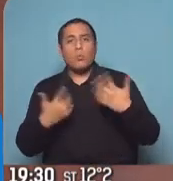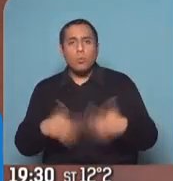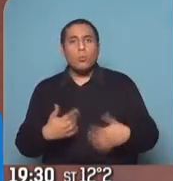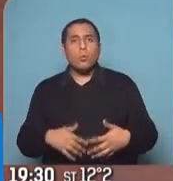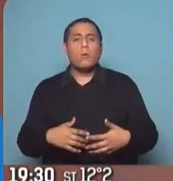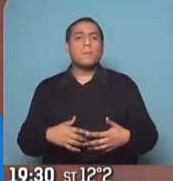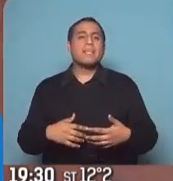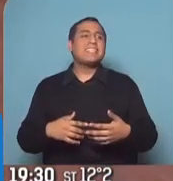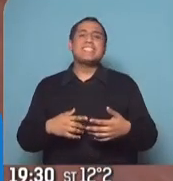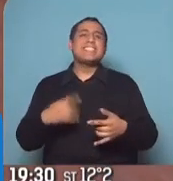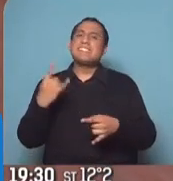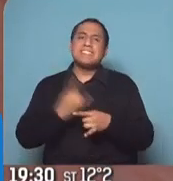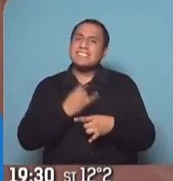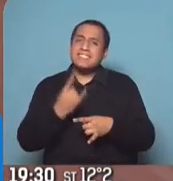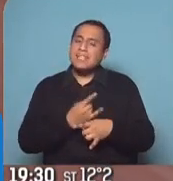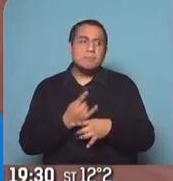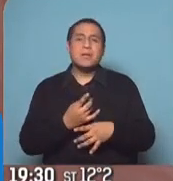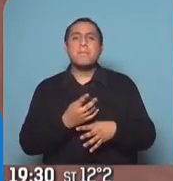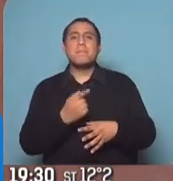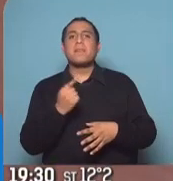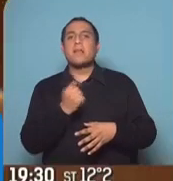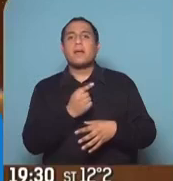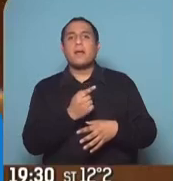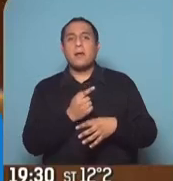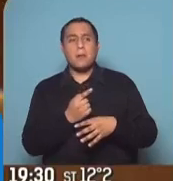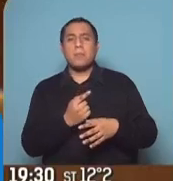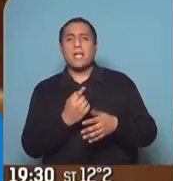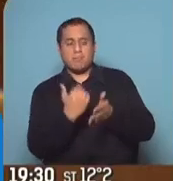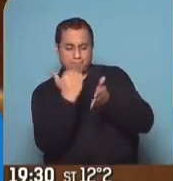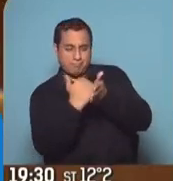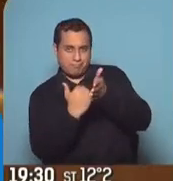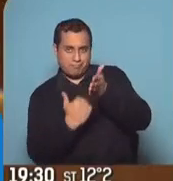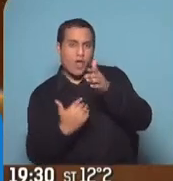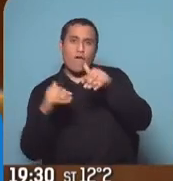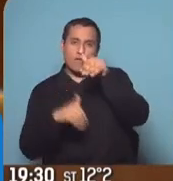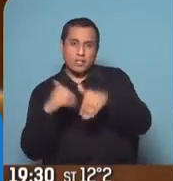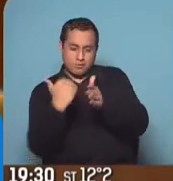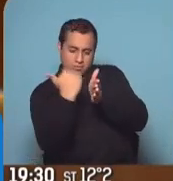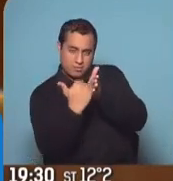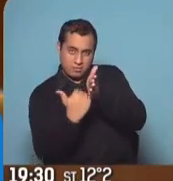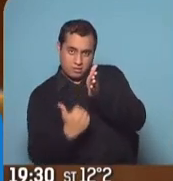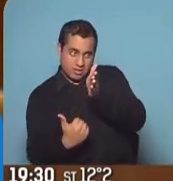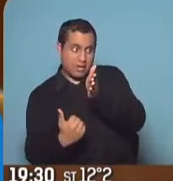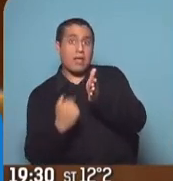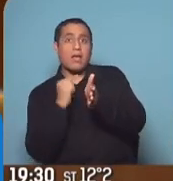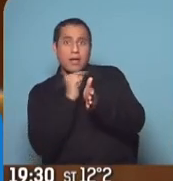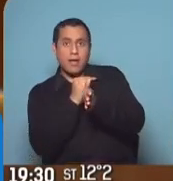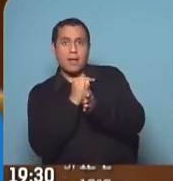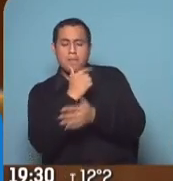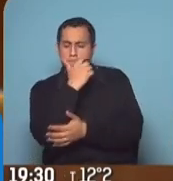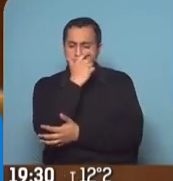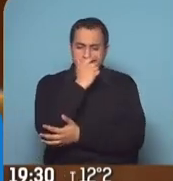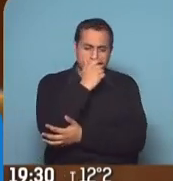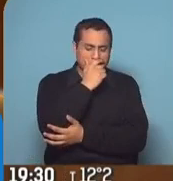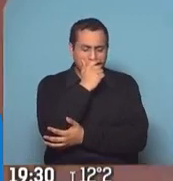siempre cuando él ha ido al frente de una lista, es decir, que él accionaba, él Sí, sí. traccionaba